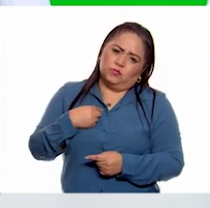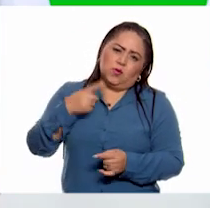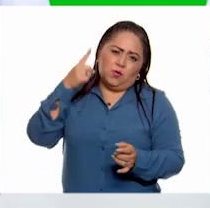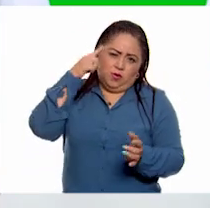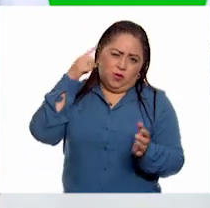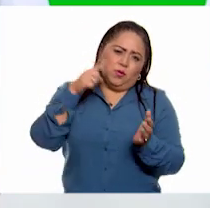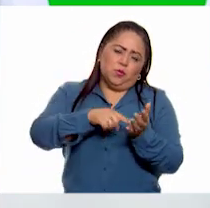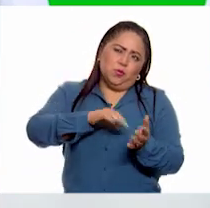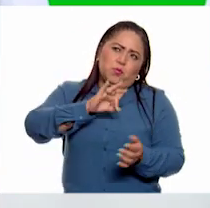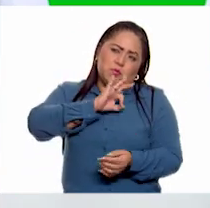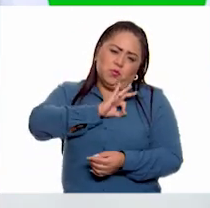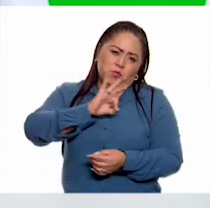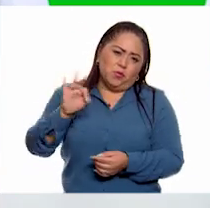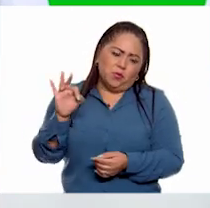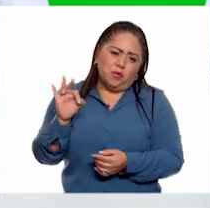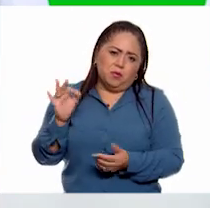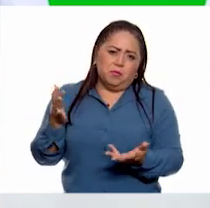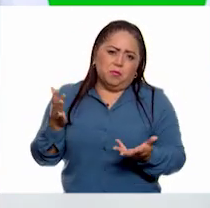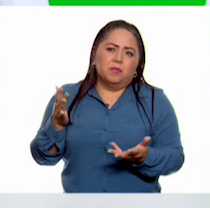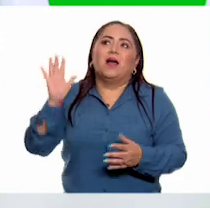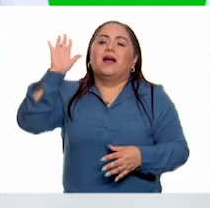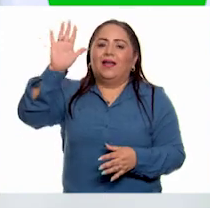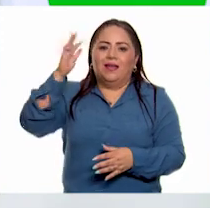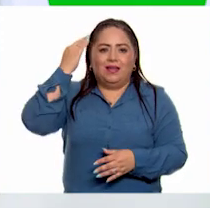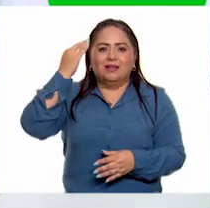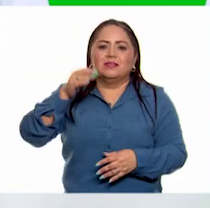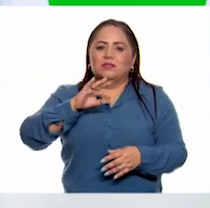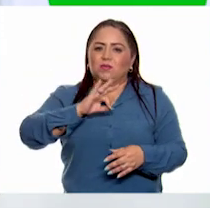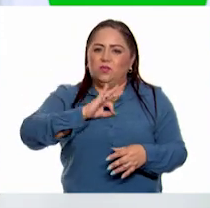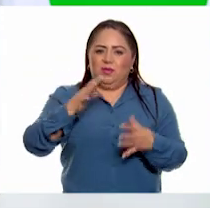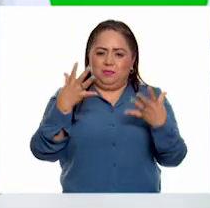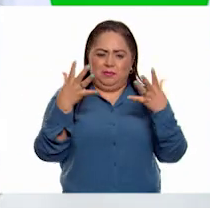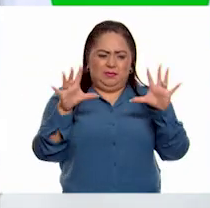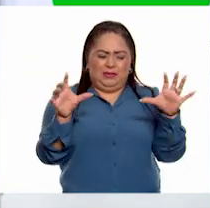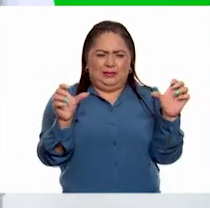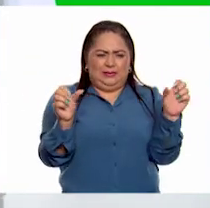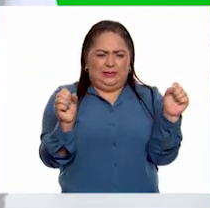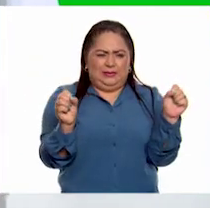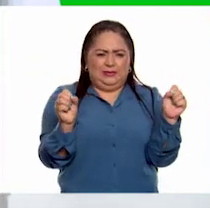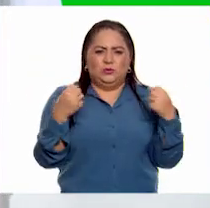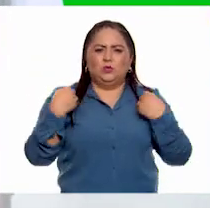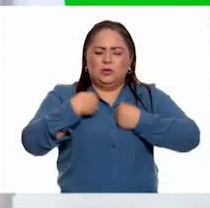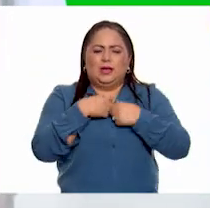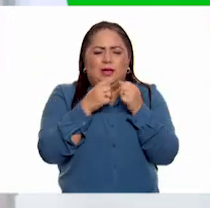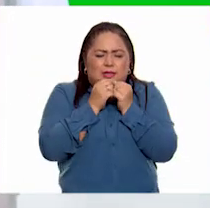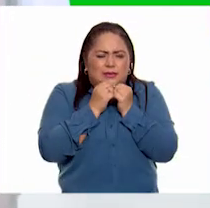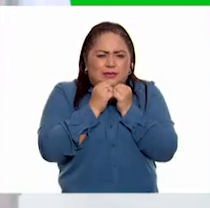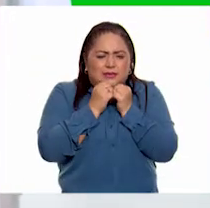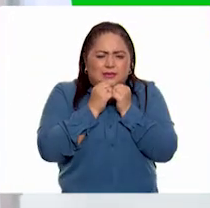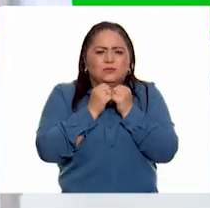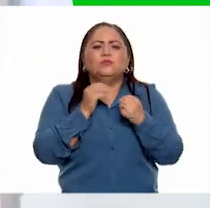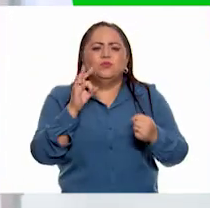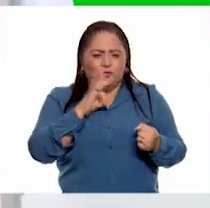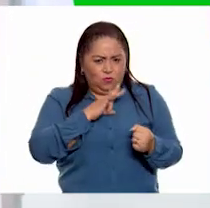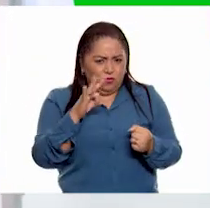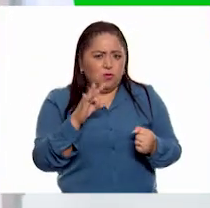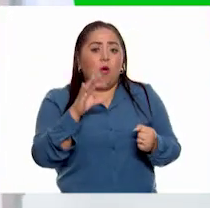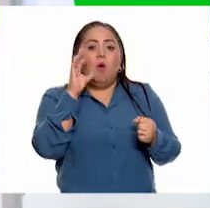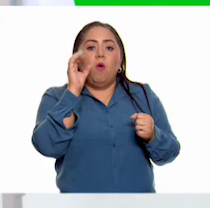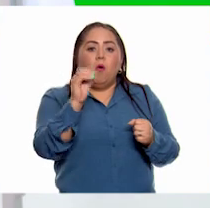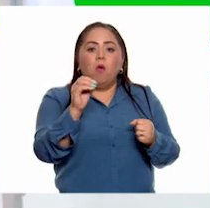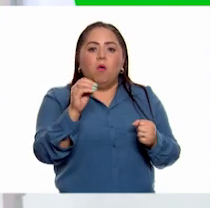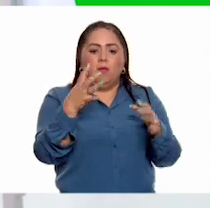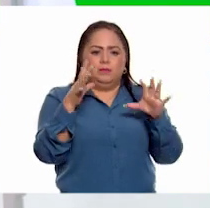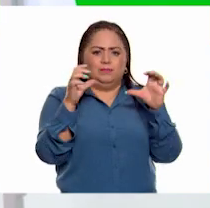Creo que podría ser, ya sé, apretar algo con mis manos, como mi suéter o la blusa, o cerrar